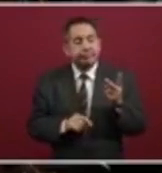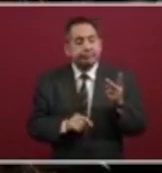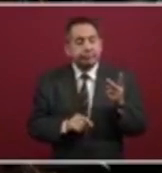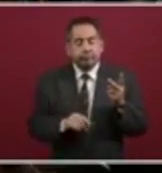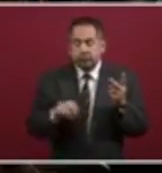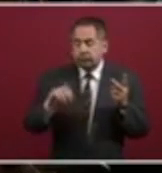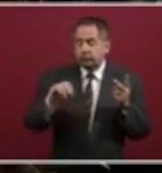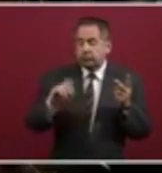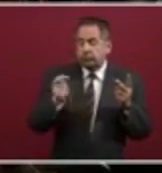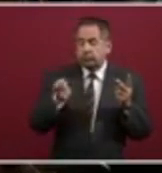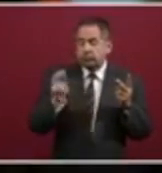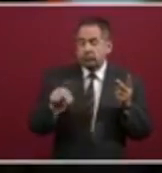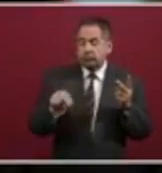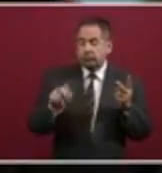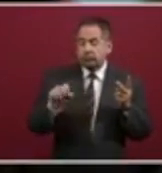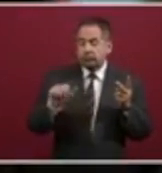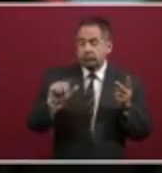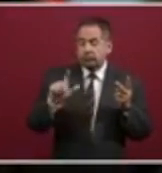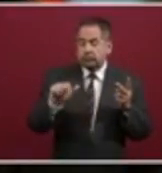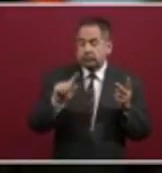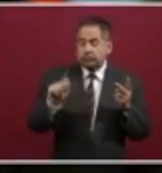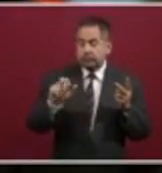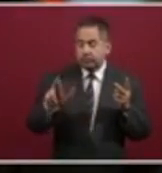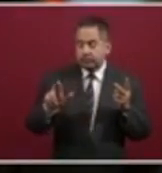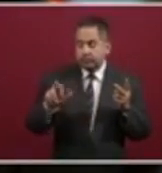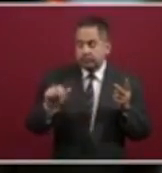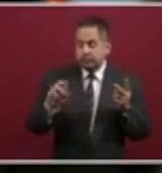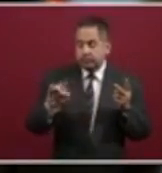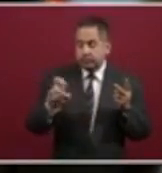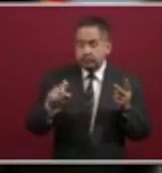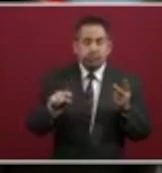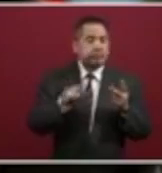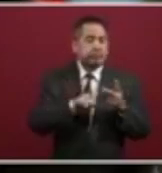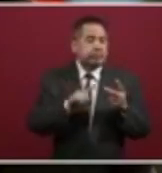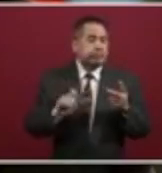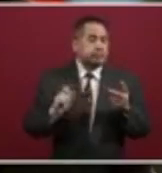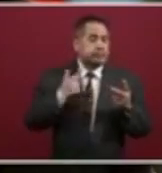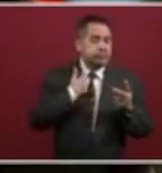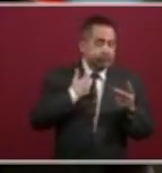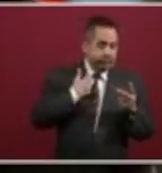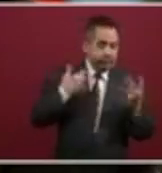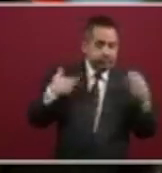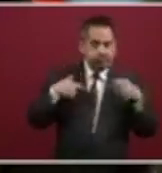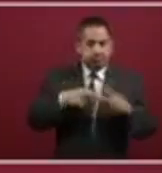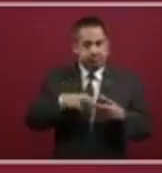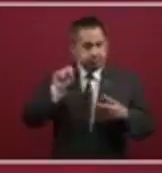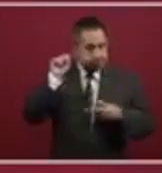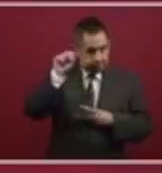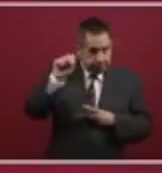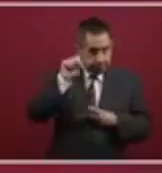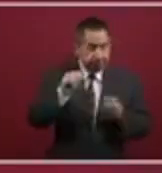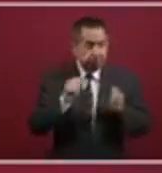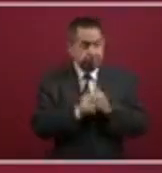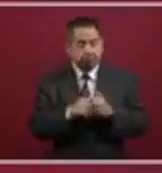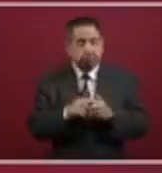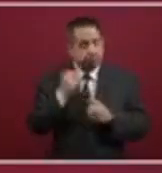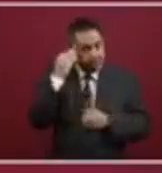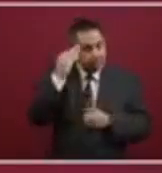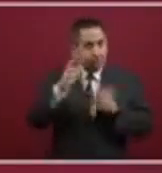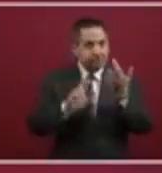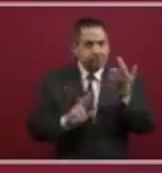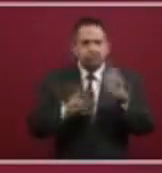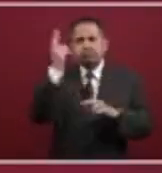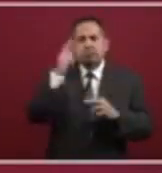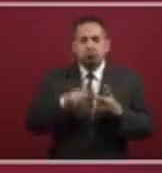Otón Salazar Ramírez, quien fue un maestro sindicalista y revolucionario mexicano, nacido en